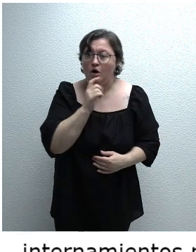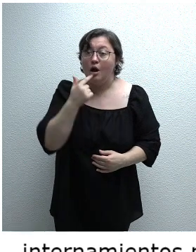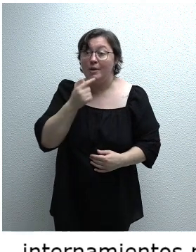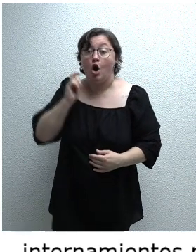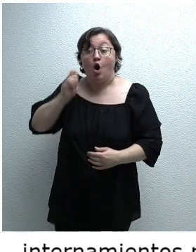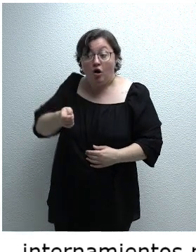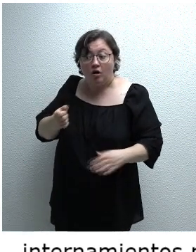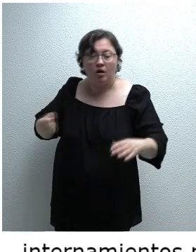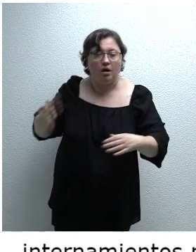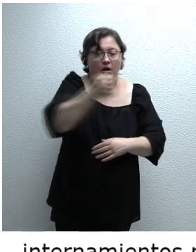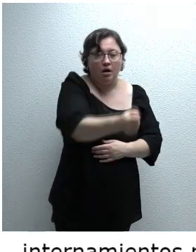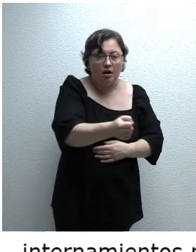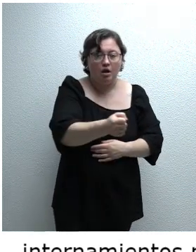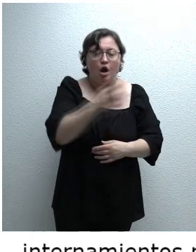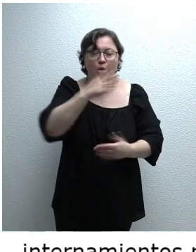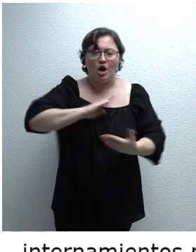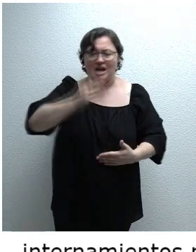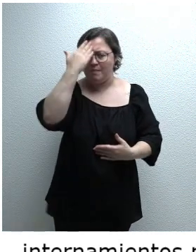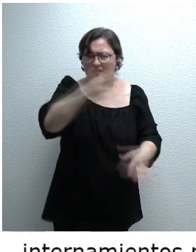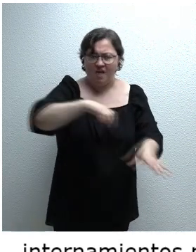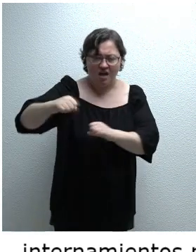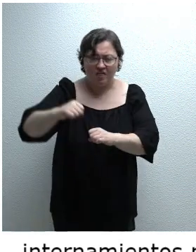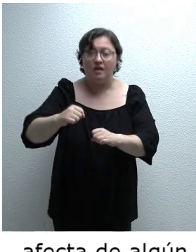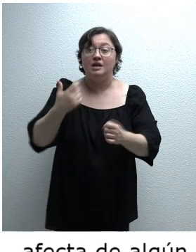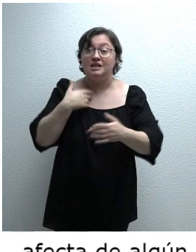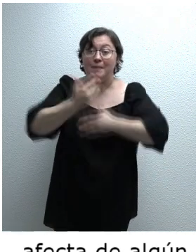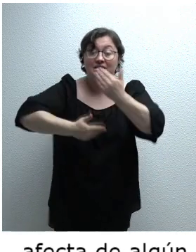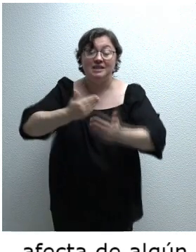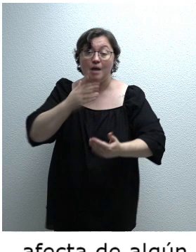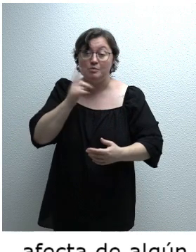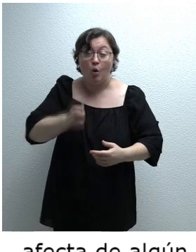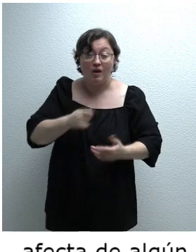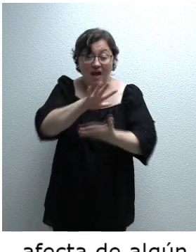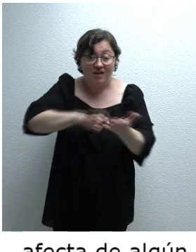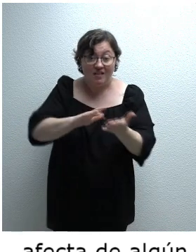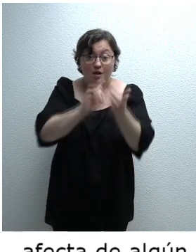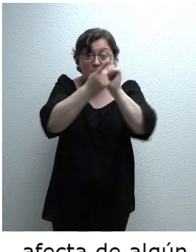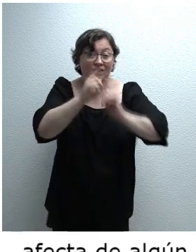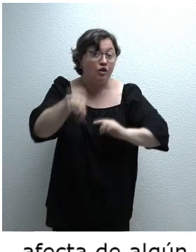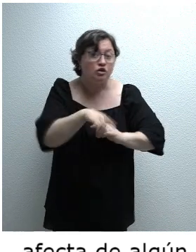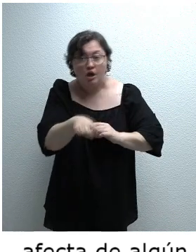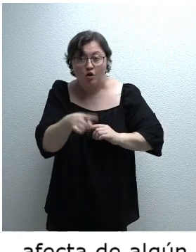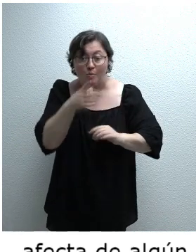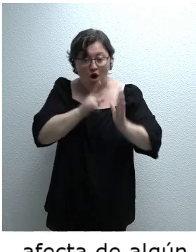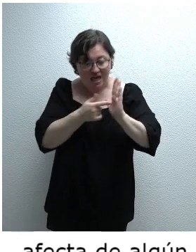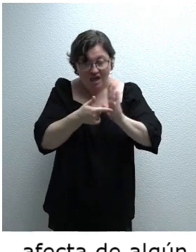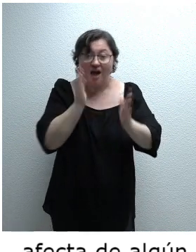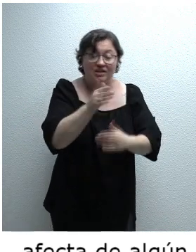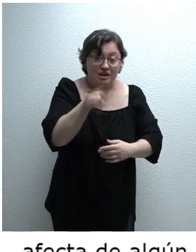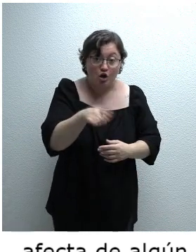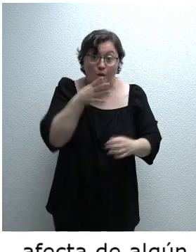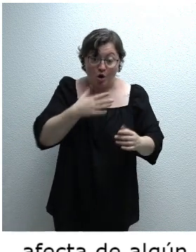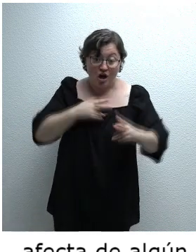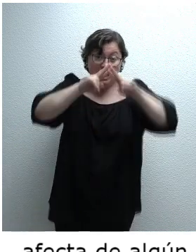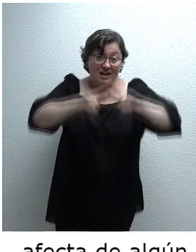auto de internamiento de un presunto incapaz y si la tramitación de estos autos de internamiento se ve modificada con la entrada en vigor de esta ley, tanto para